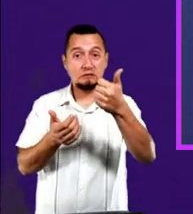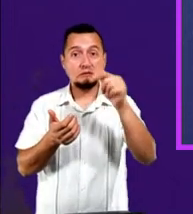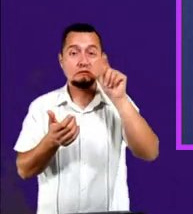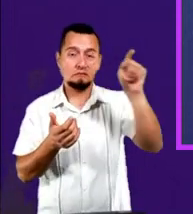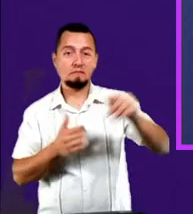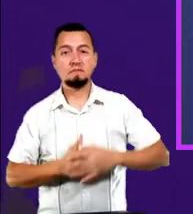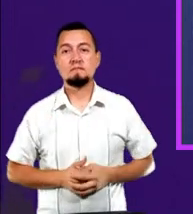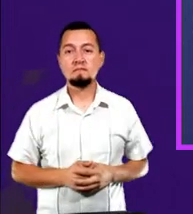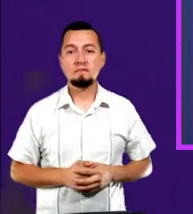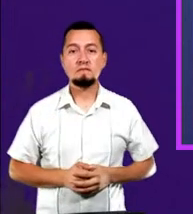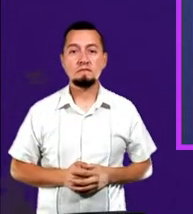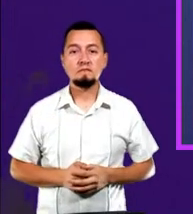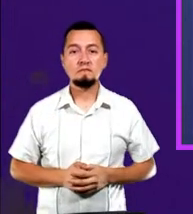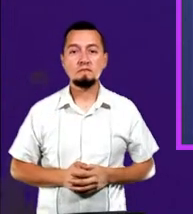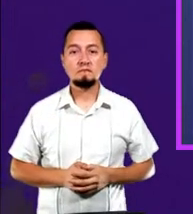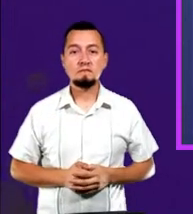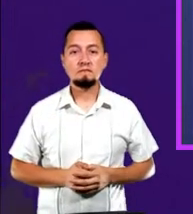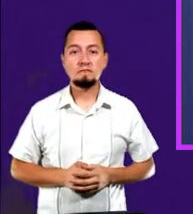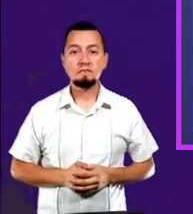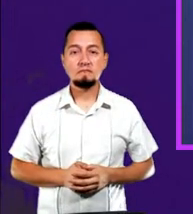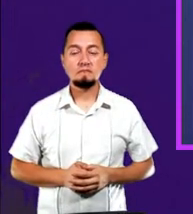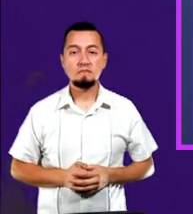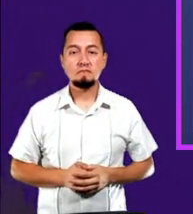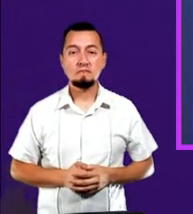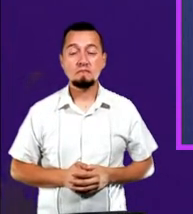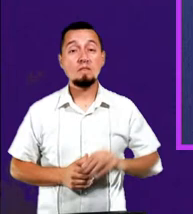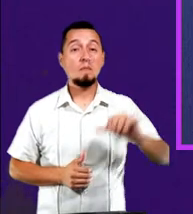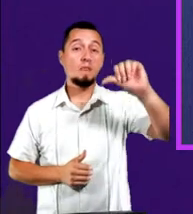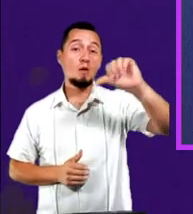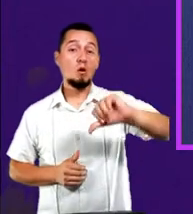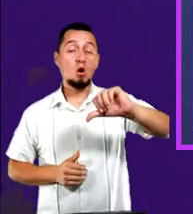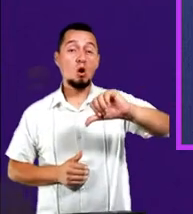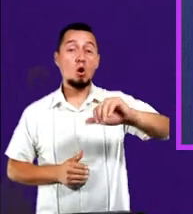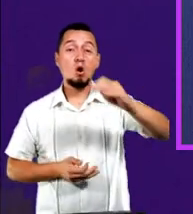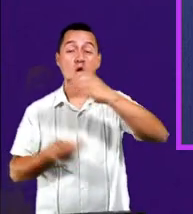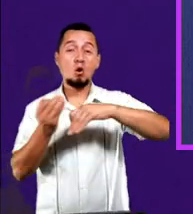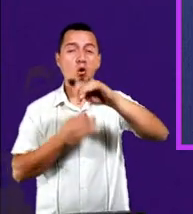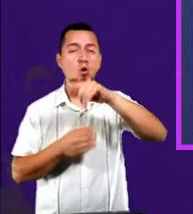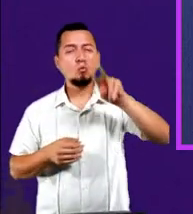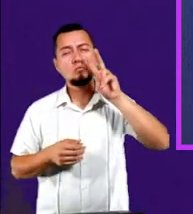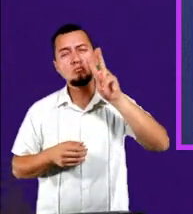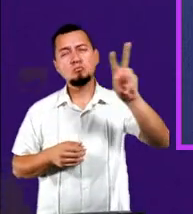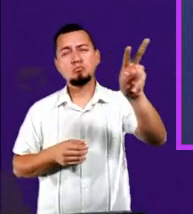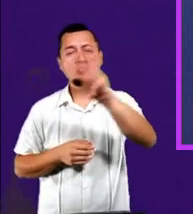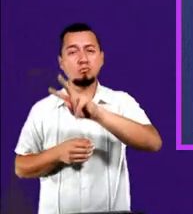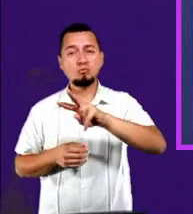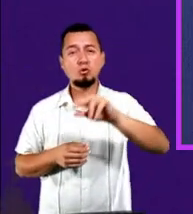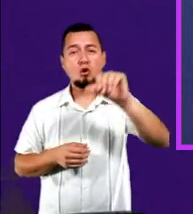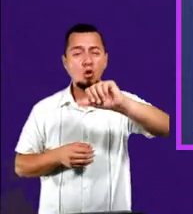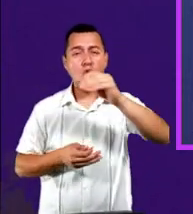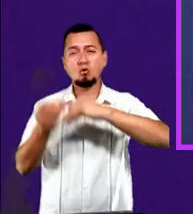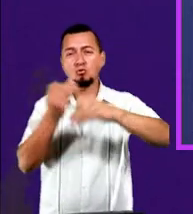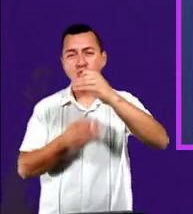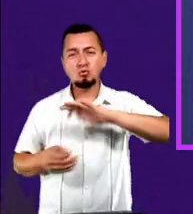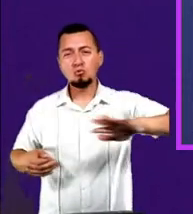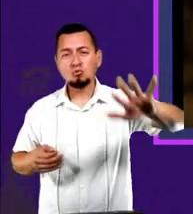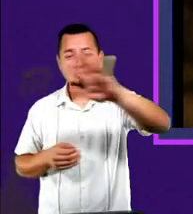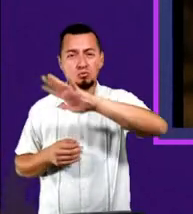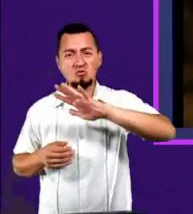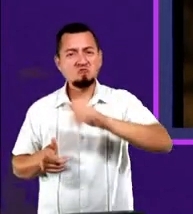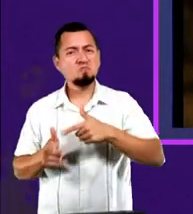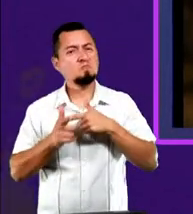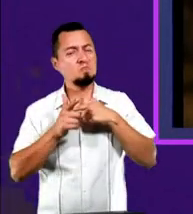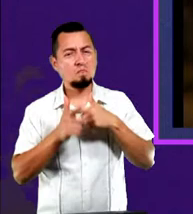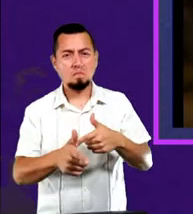Y creo que este es un repaso de que todas y todos seguimos construyendo este